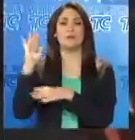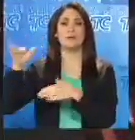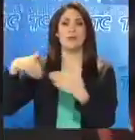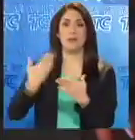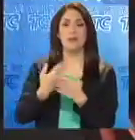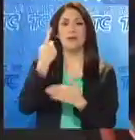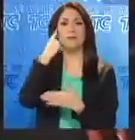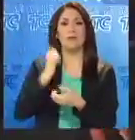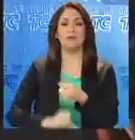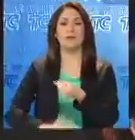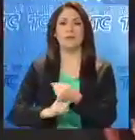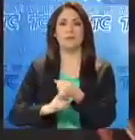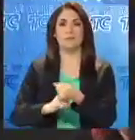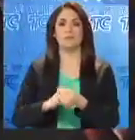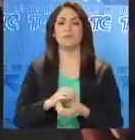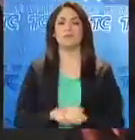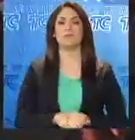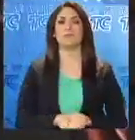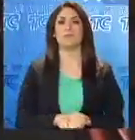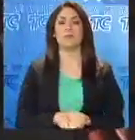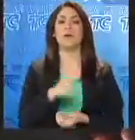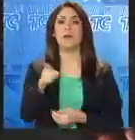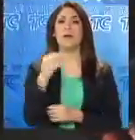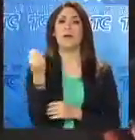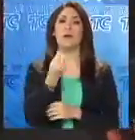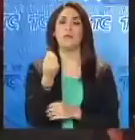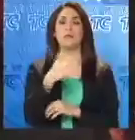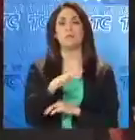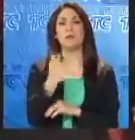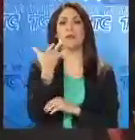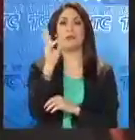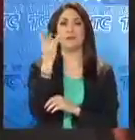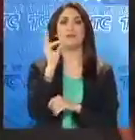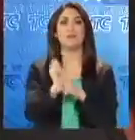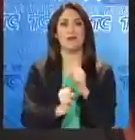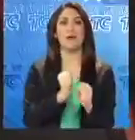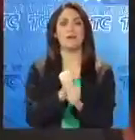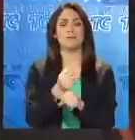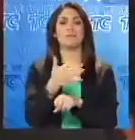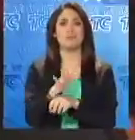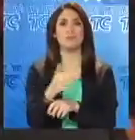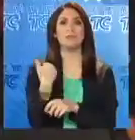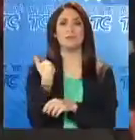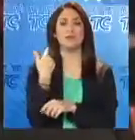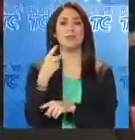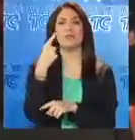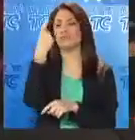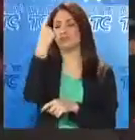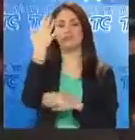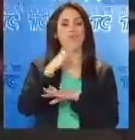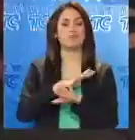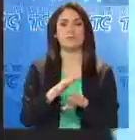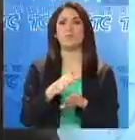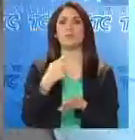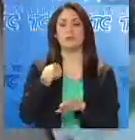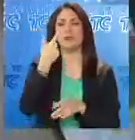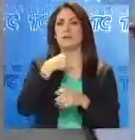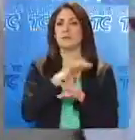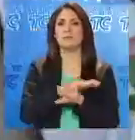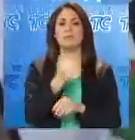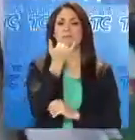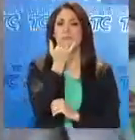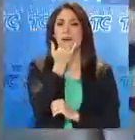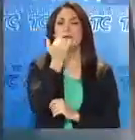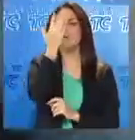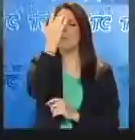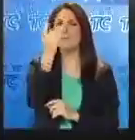para brindarles los primeros auxilios. El joven de aproximadamente 17 años de edad se encontraba inconsciente con heridas graves. Miembros de la